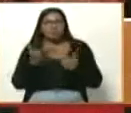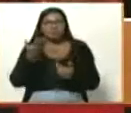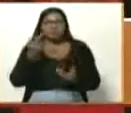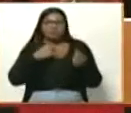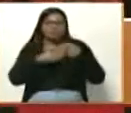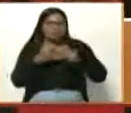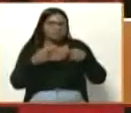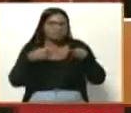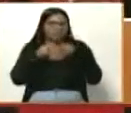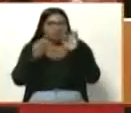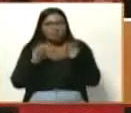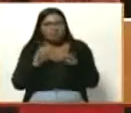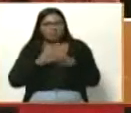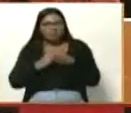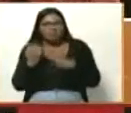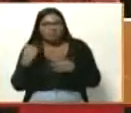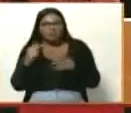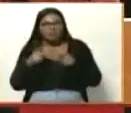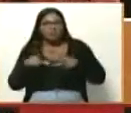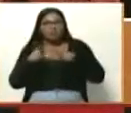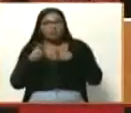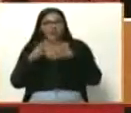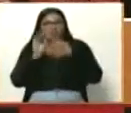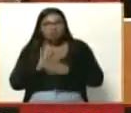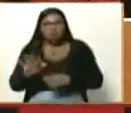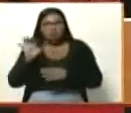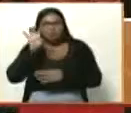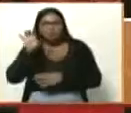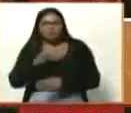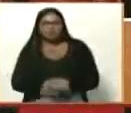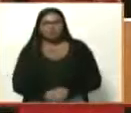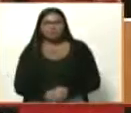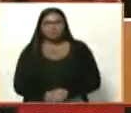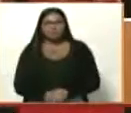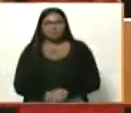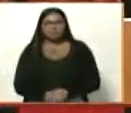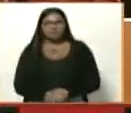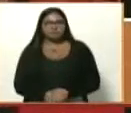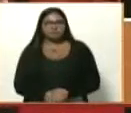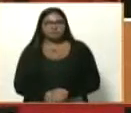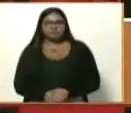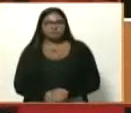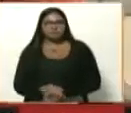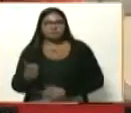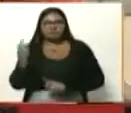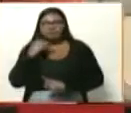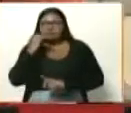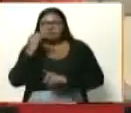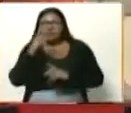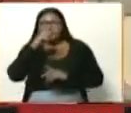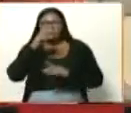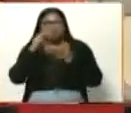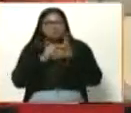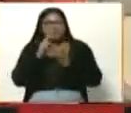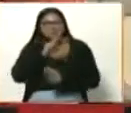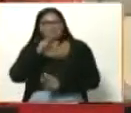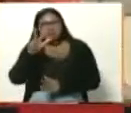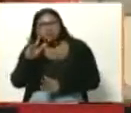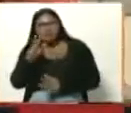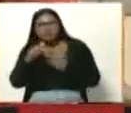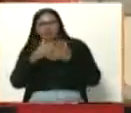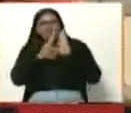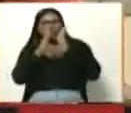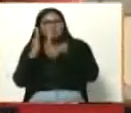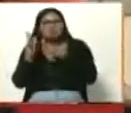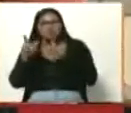comercial, porque nosotros tenemos tiendas desplegadas en todo el país. Nos aproximamos al año 2023 con actividades organizativas